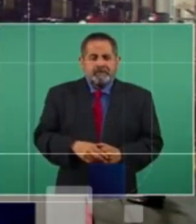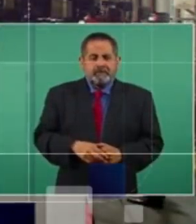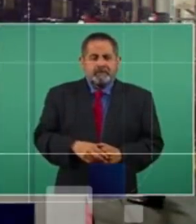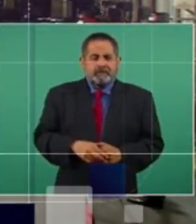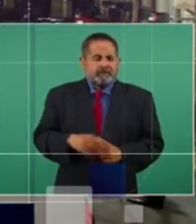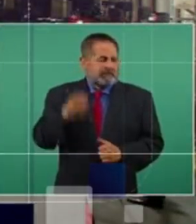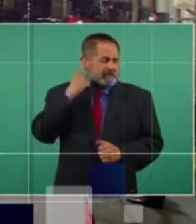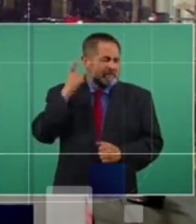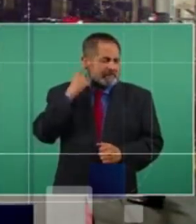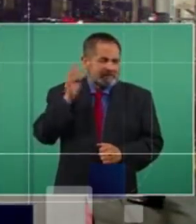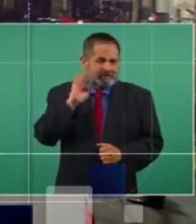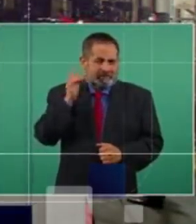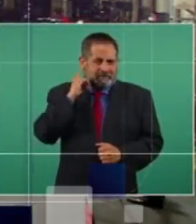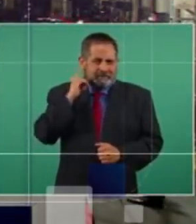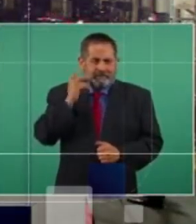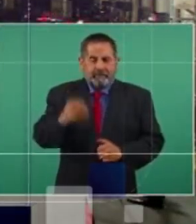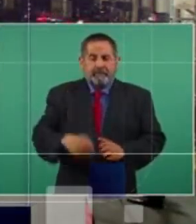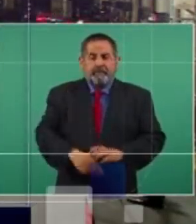han escuchado